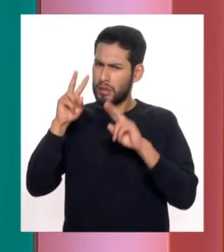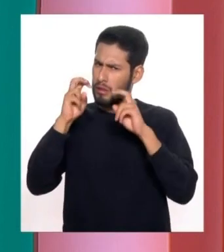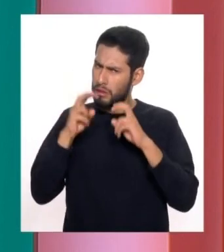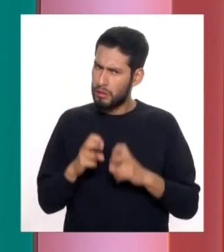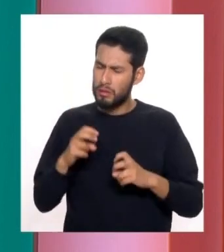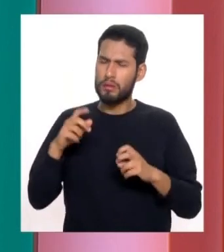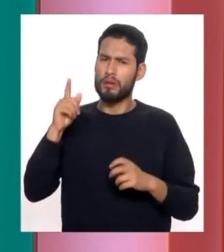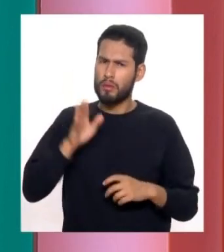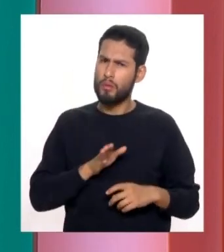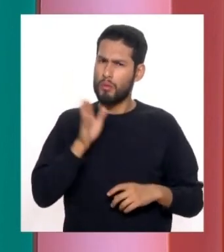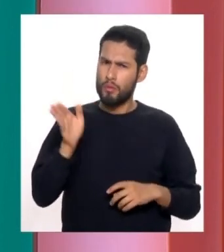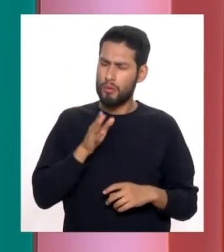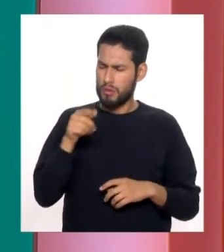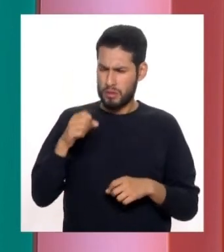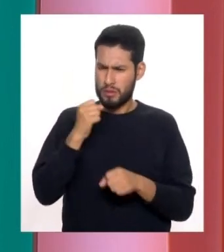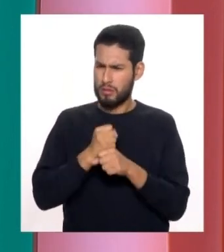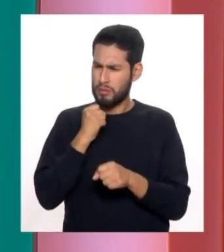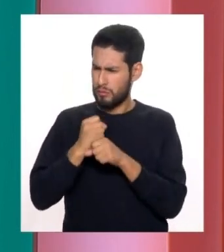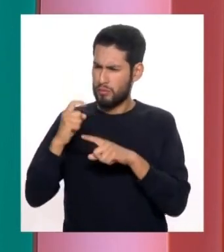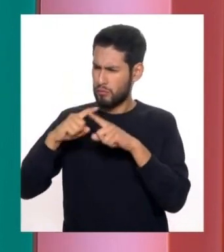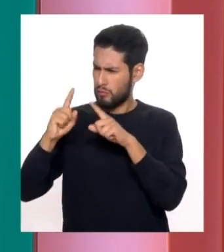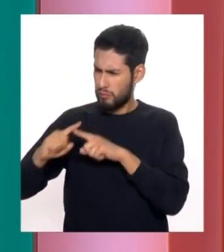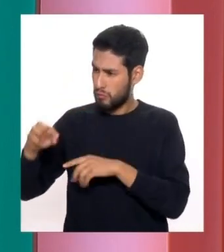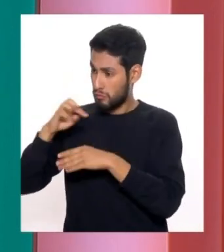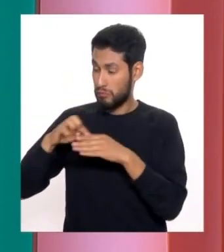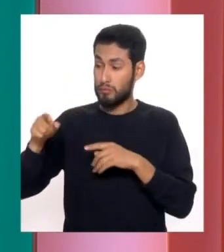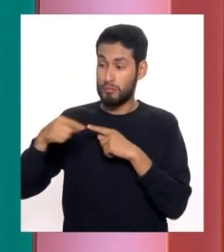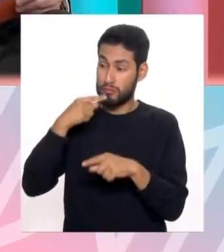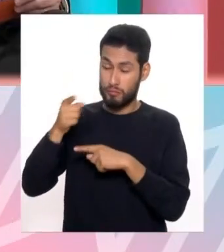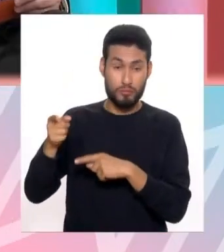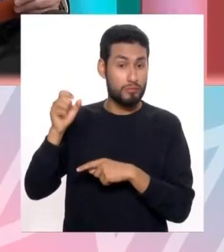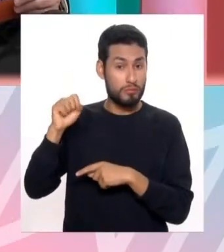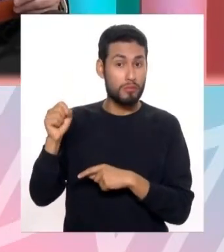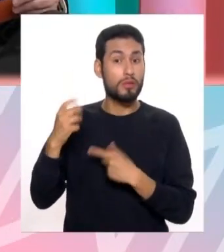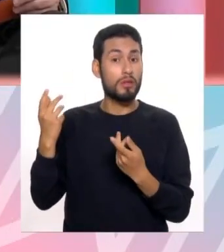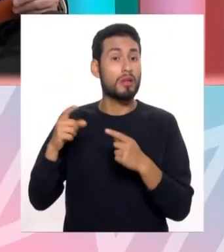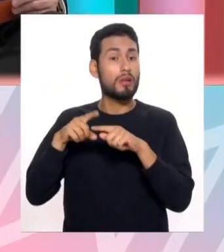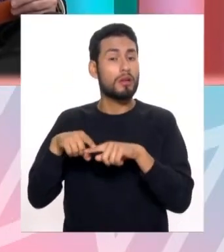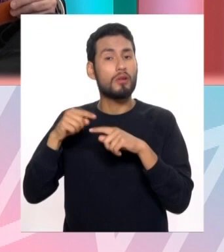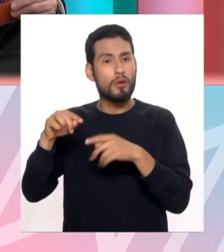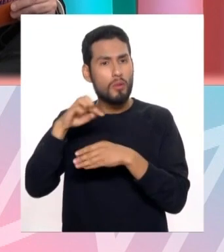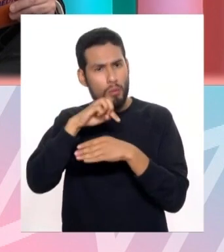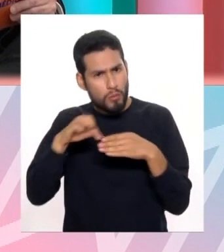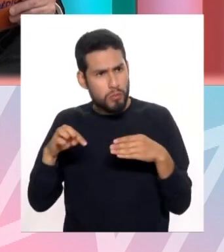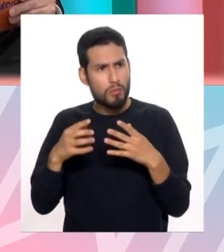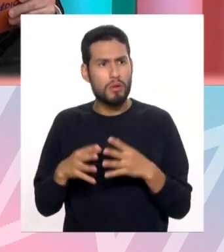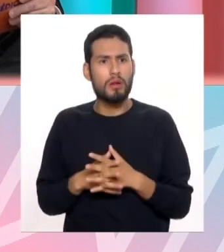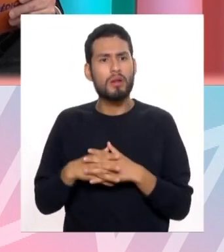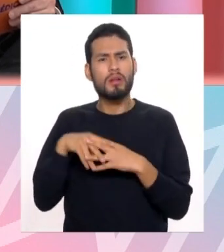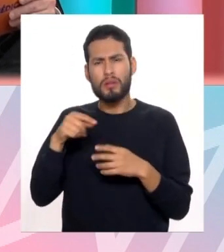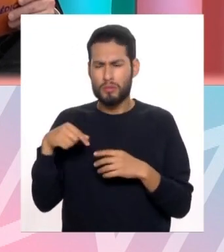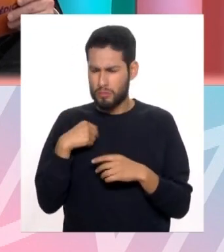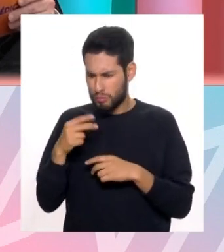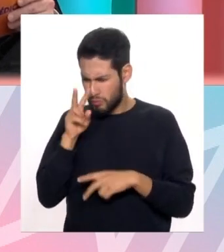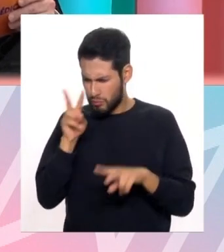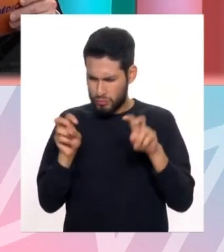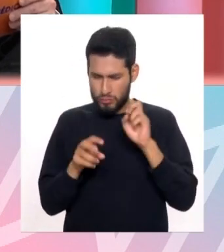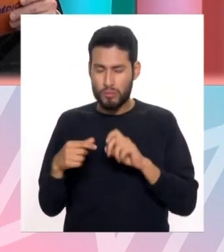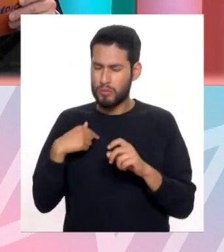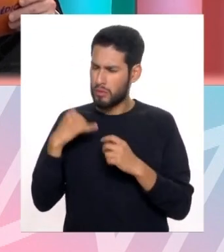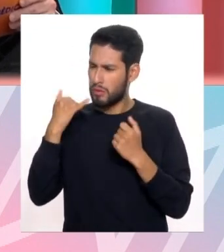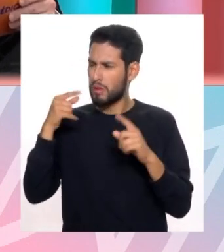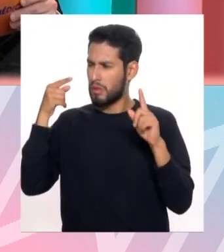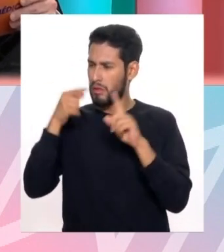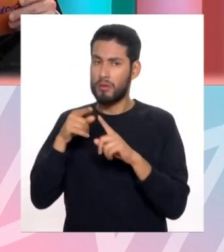hacerse rigurosamente, y esto es un trabajo multidisciplinario, porque bien lo dices tú, depende un poco de profesionales que van a pesquisar, y ahí voy al tema,